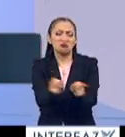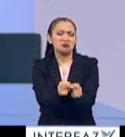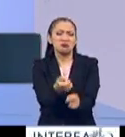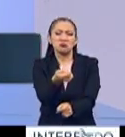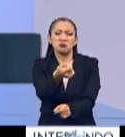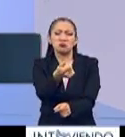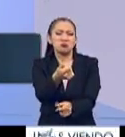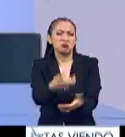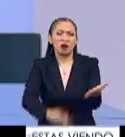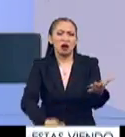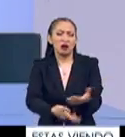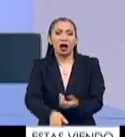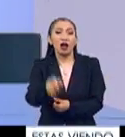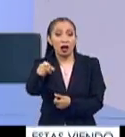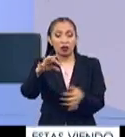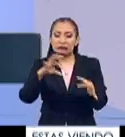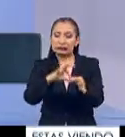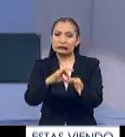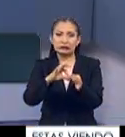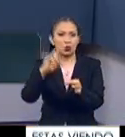poquito. ¿Está vinculado directamente a la UNAM?